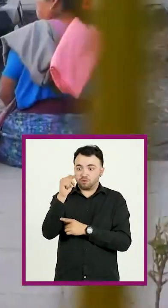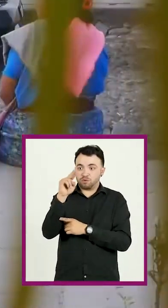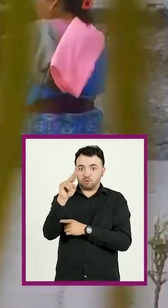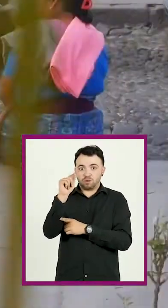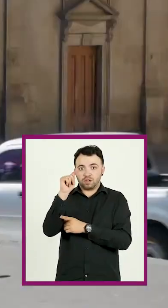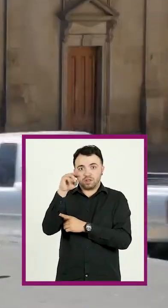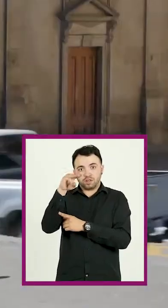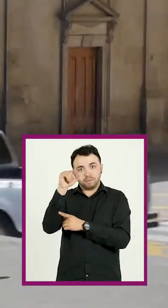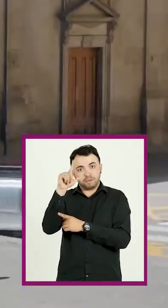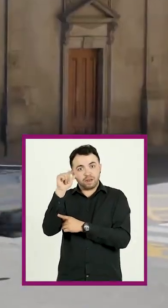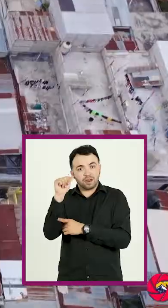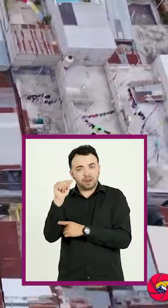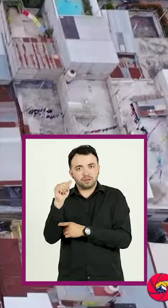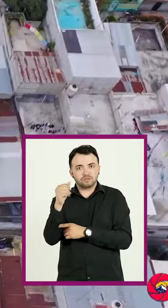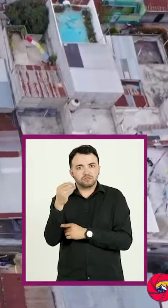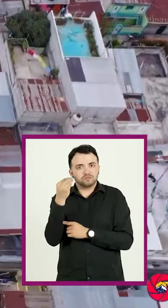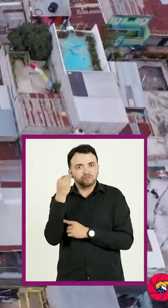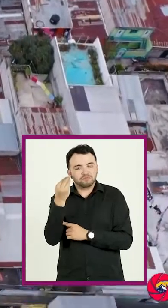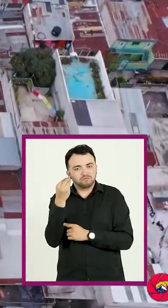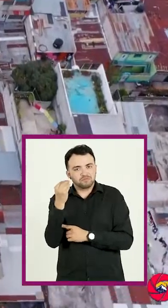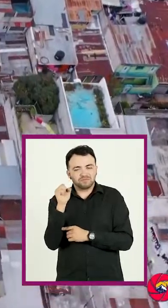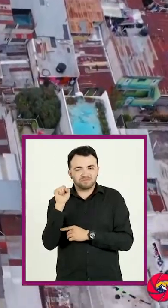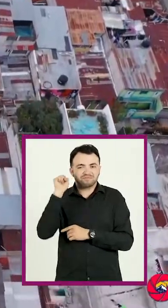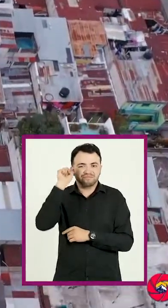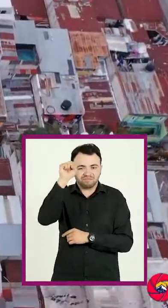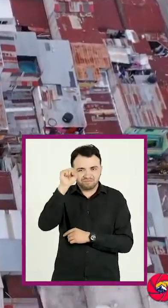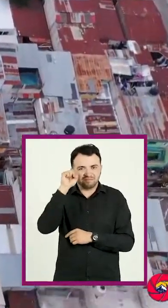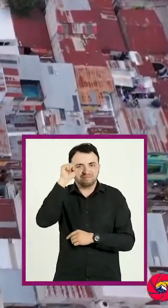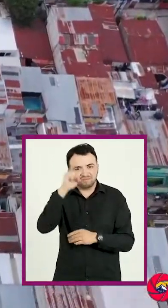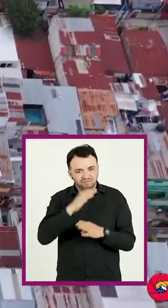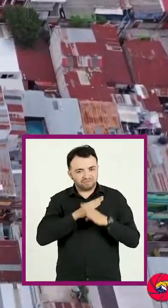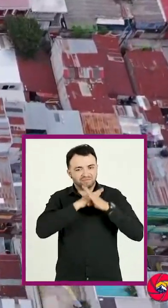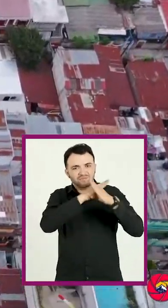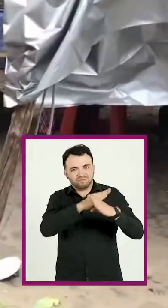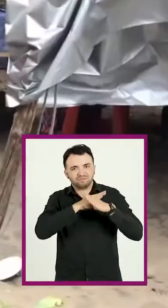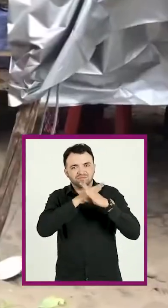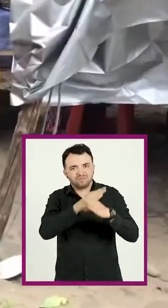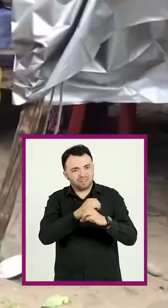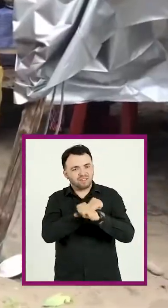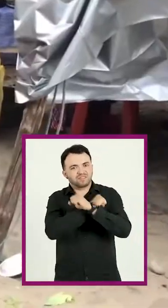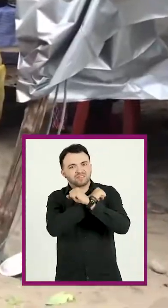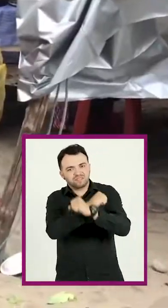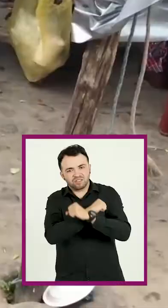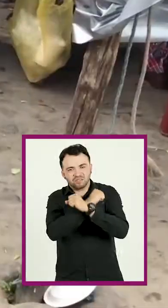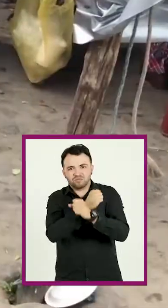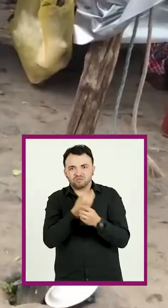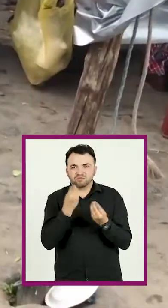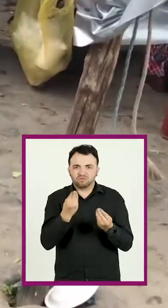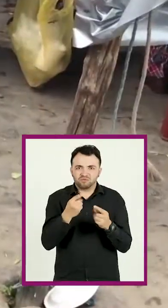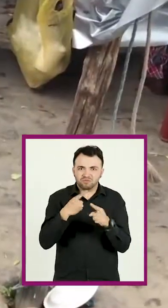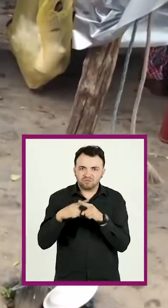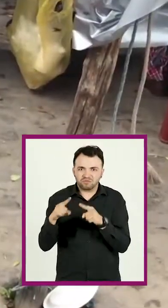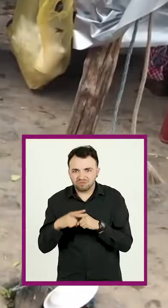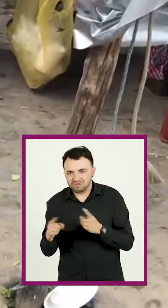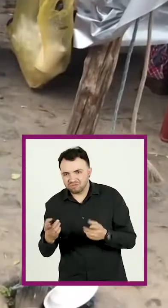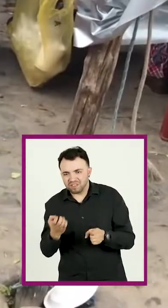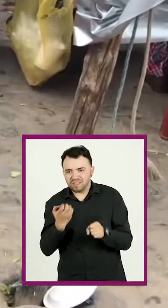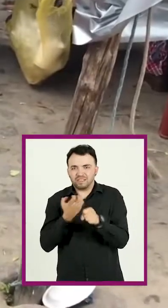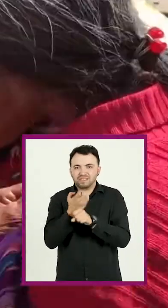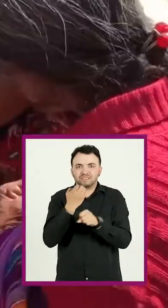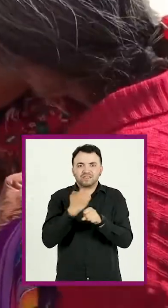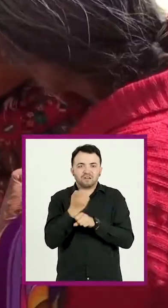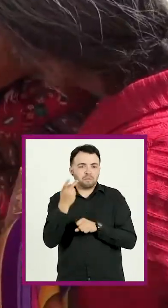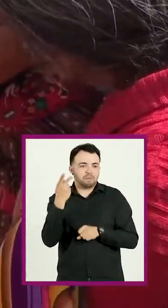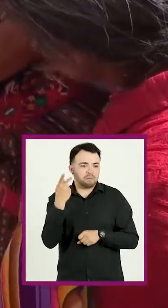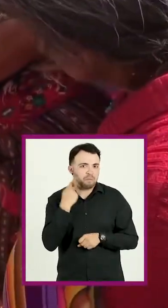liberales y conservadores, la marginación y explotación feroz de los pueblos indígenas, los golpes de Estado y